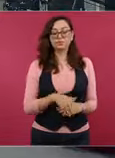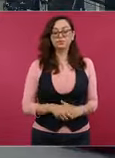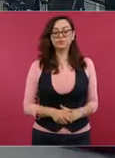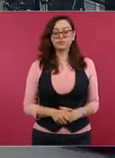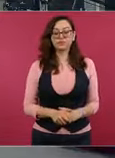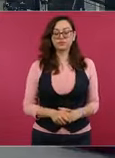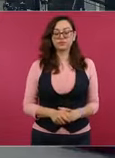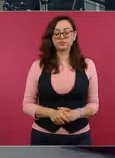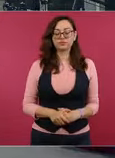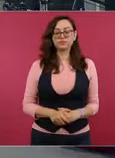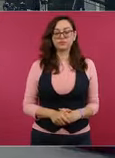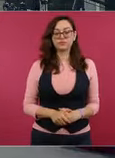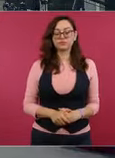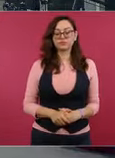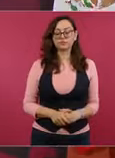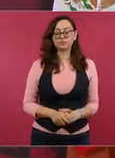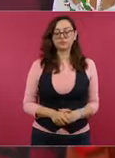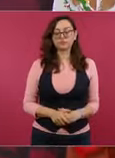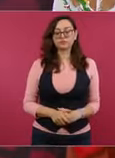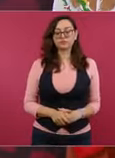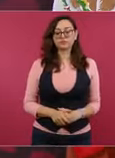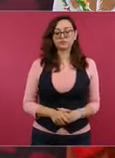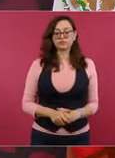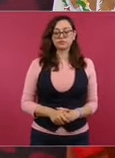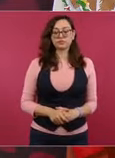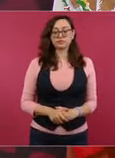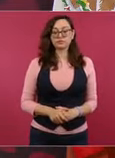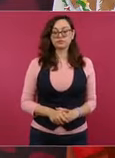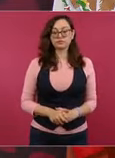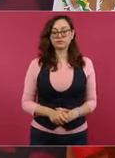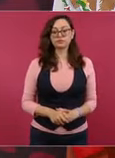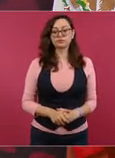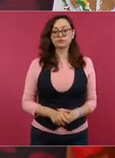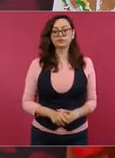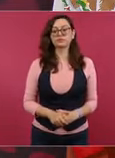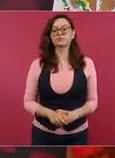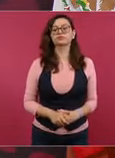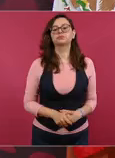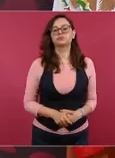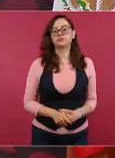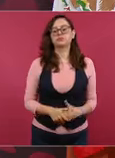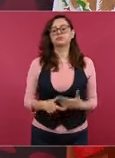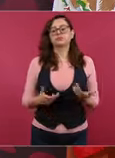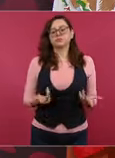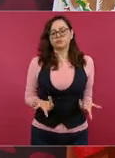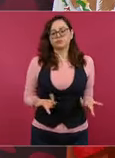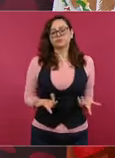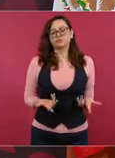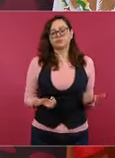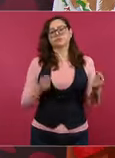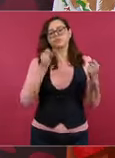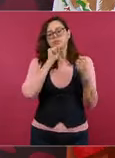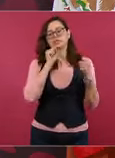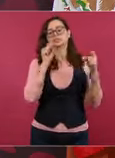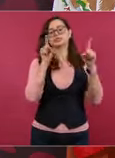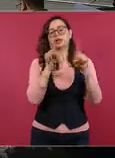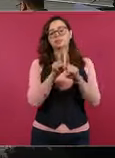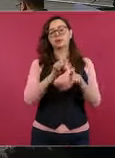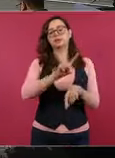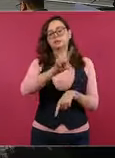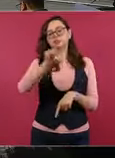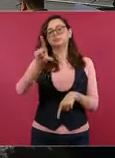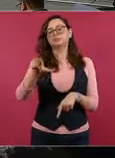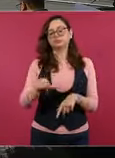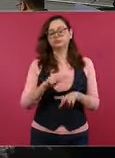Y fue la justificación también para entregar las concesiones de ferrocarril, es decir, es importante el desarrollo